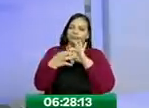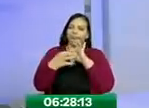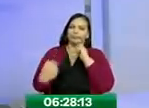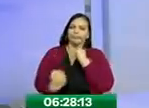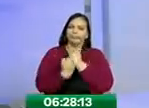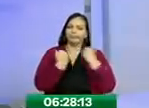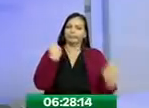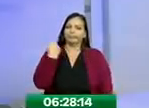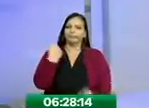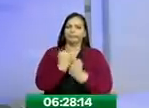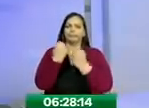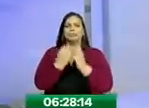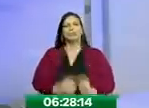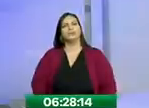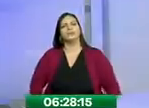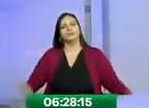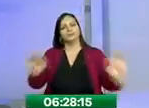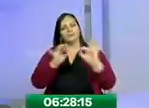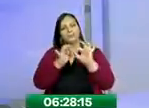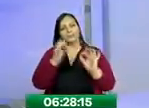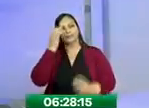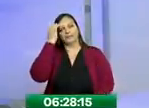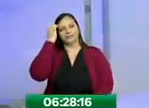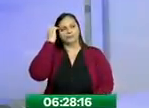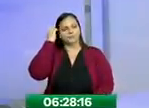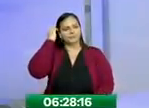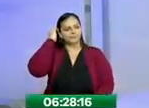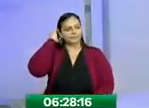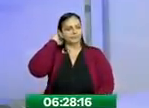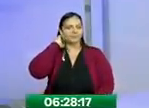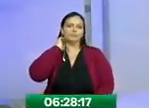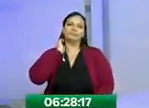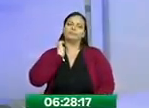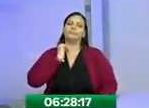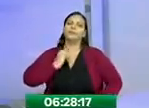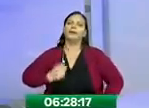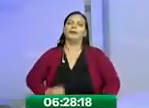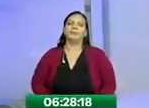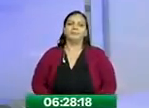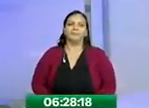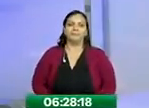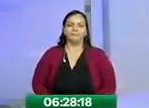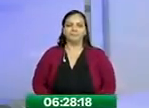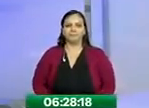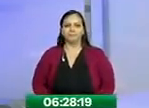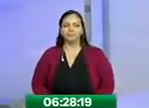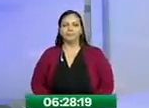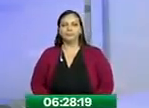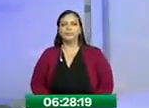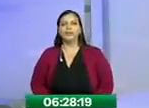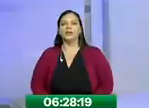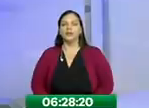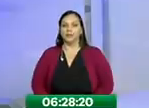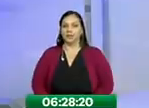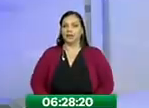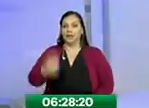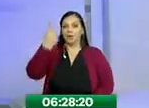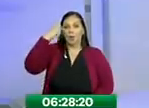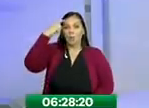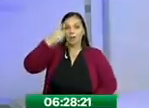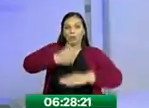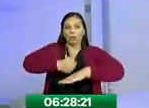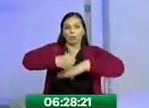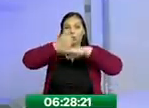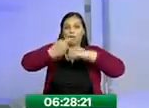en alerta en esta oportunidad. Ya lo saben, a todos ustedes informarse por medios oficiales,